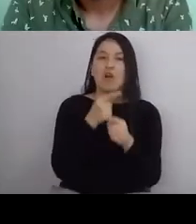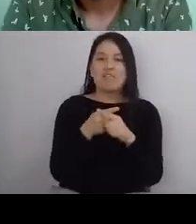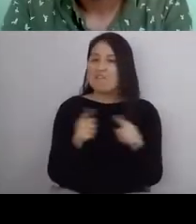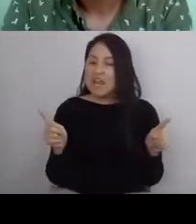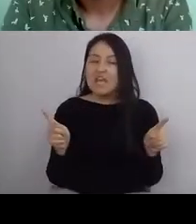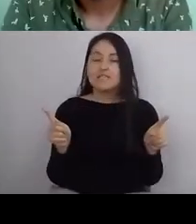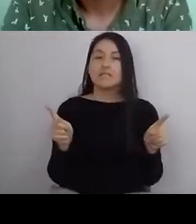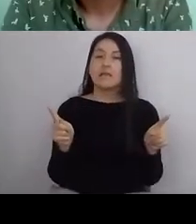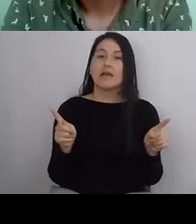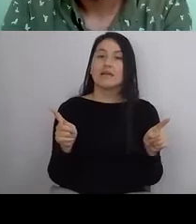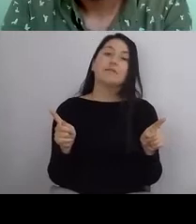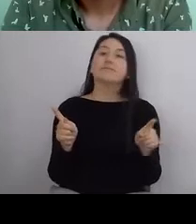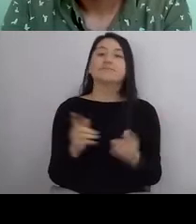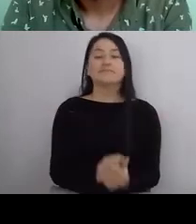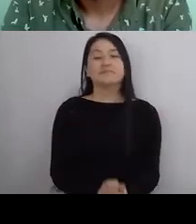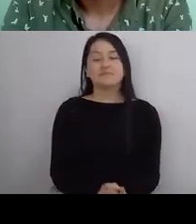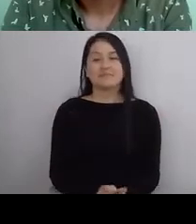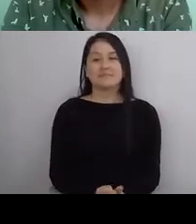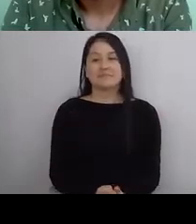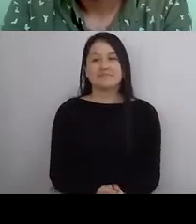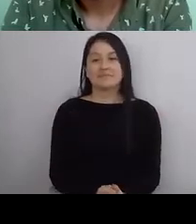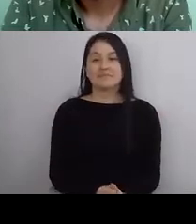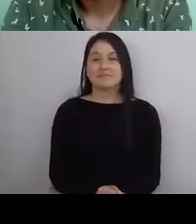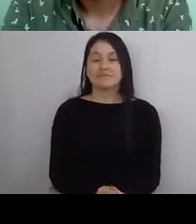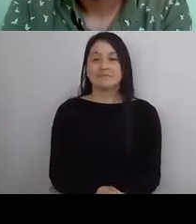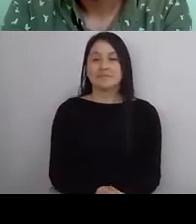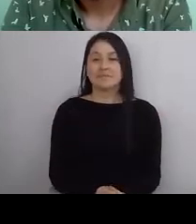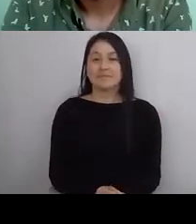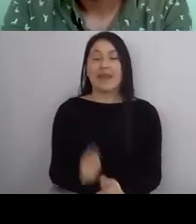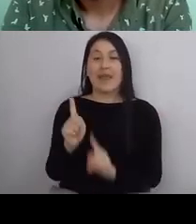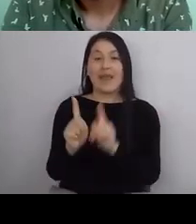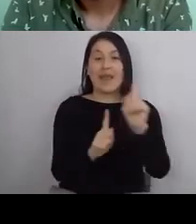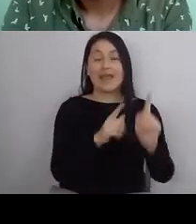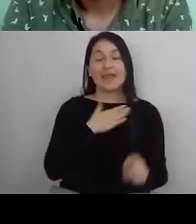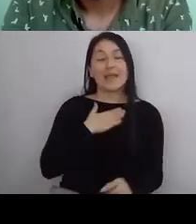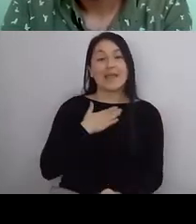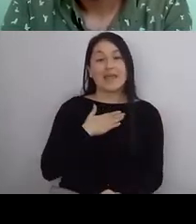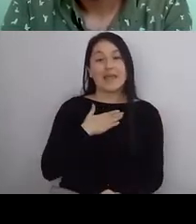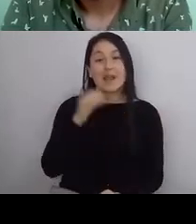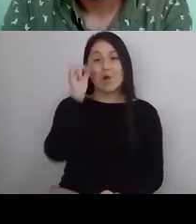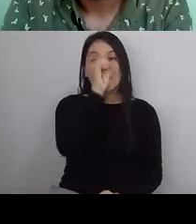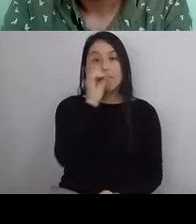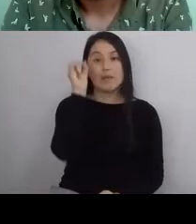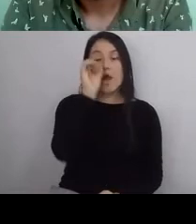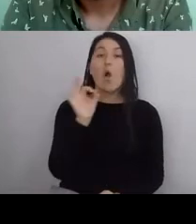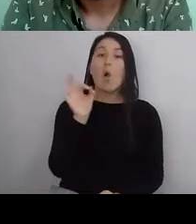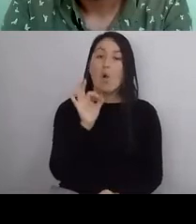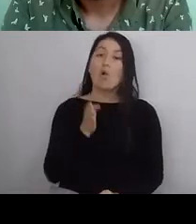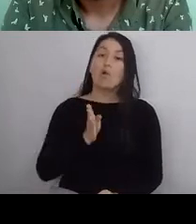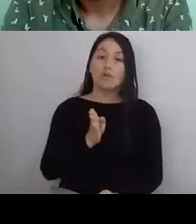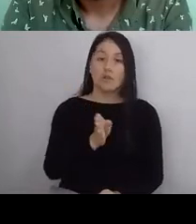Ignacio, cuál es la diferencia. No sé si hay alguien que quiera opinar, si no, seguimos, no hay ningún problema.